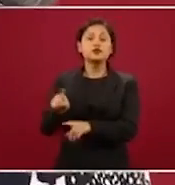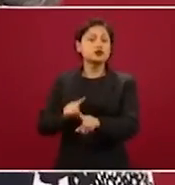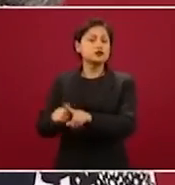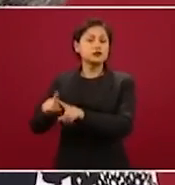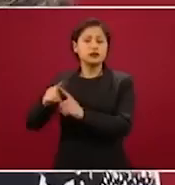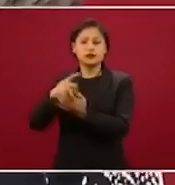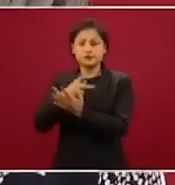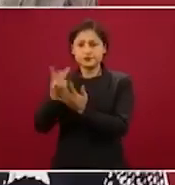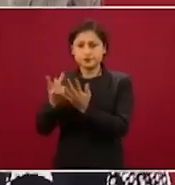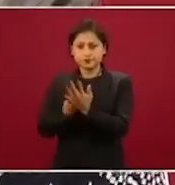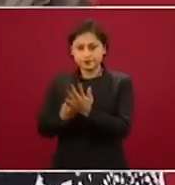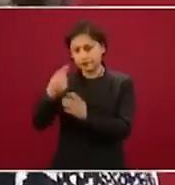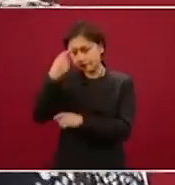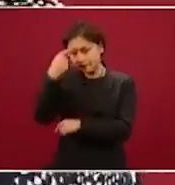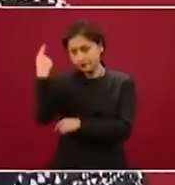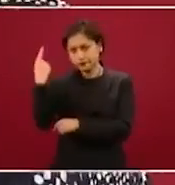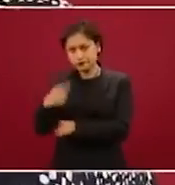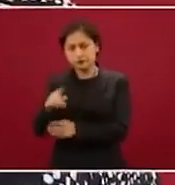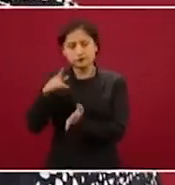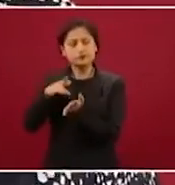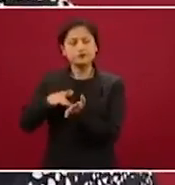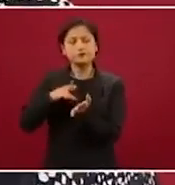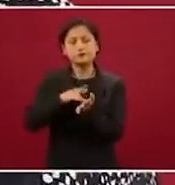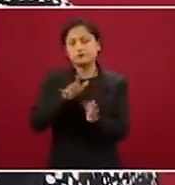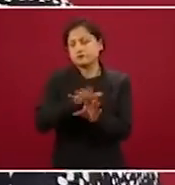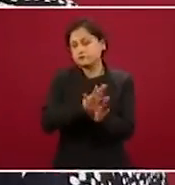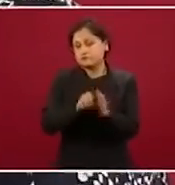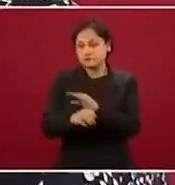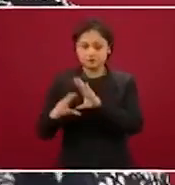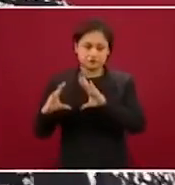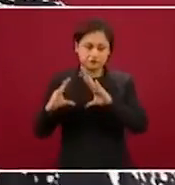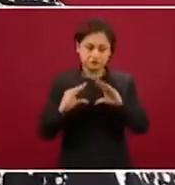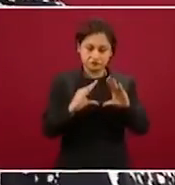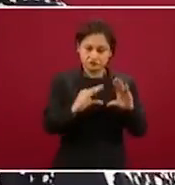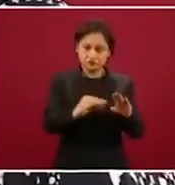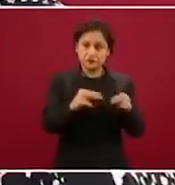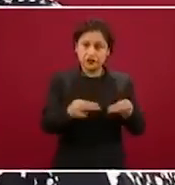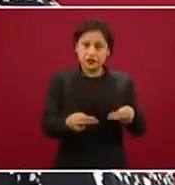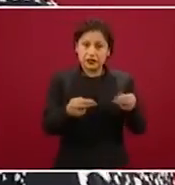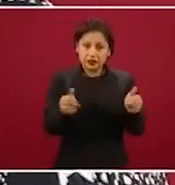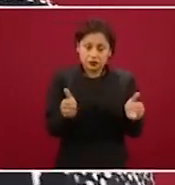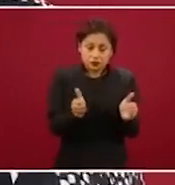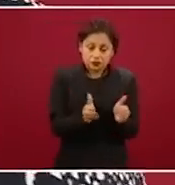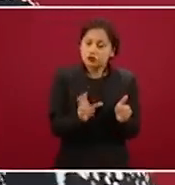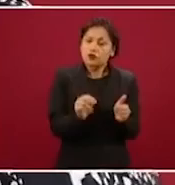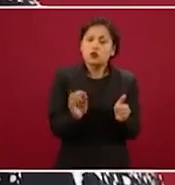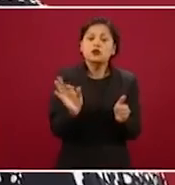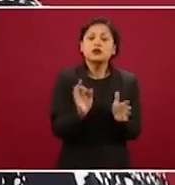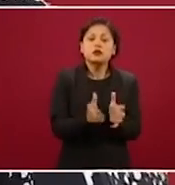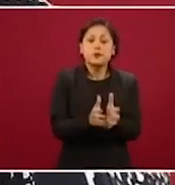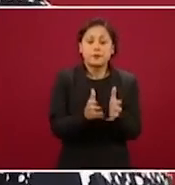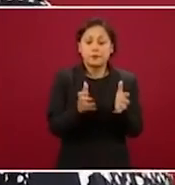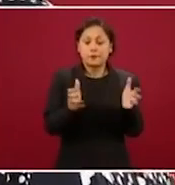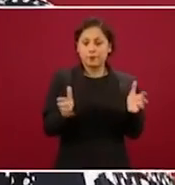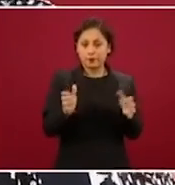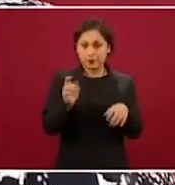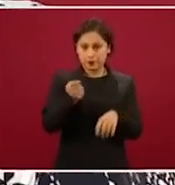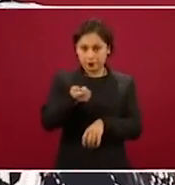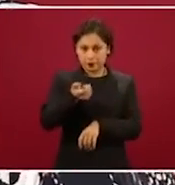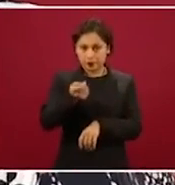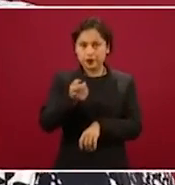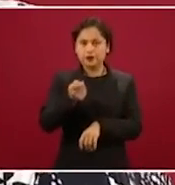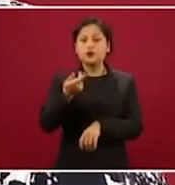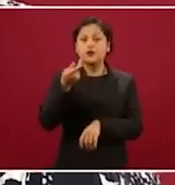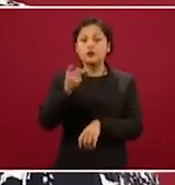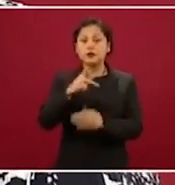las empresas que ya no son estos negocios pequeños, pero que a través de la consolidación de este programa de microcréditos